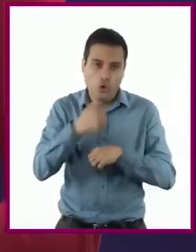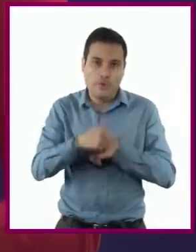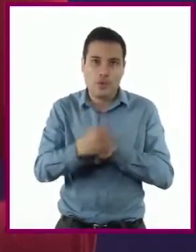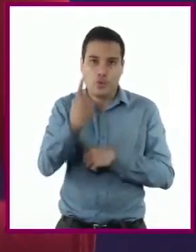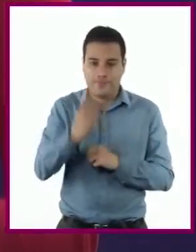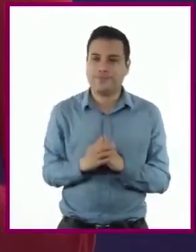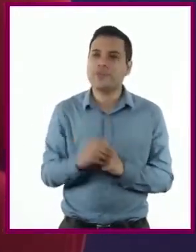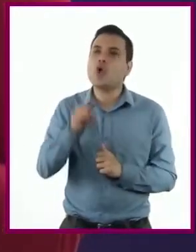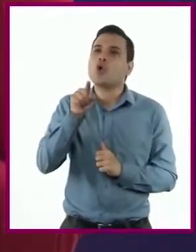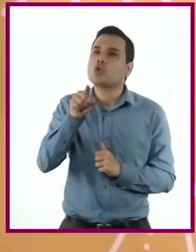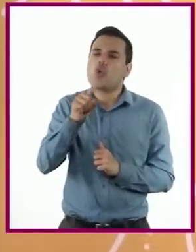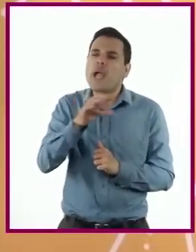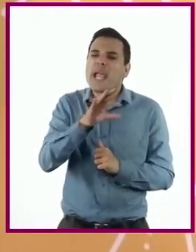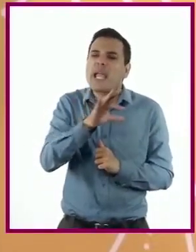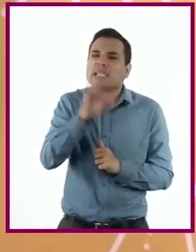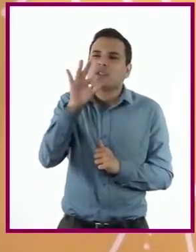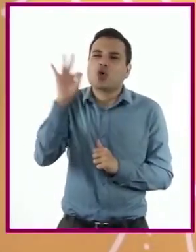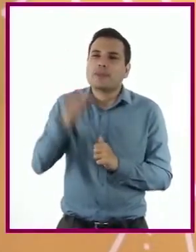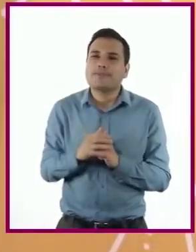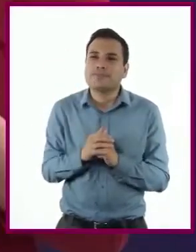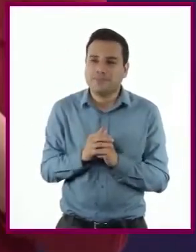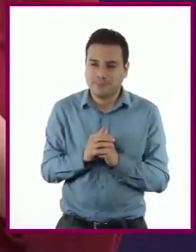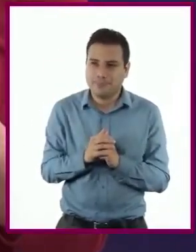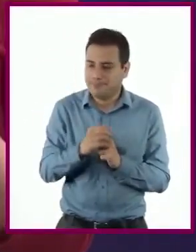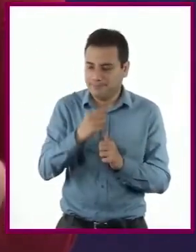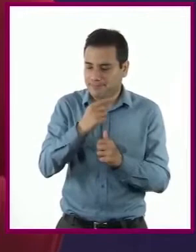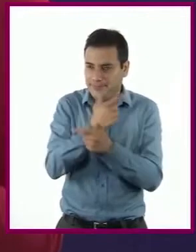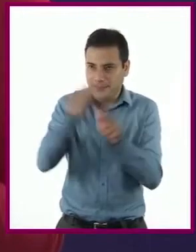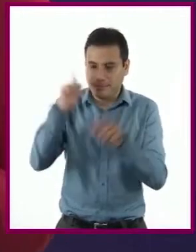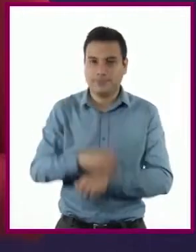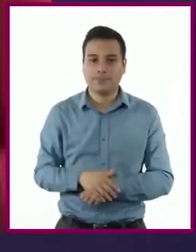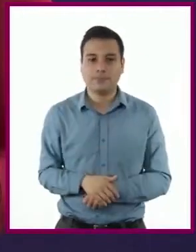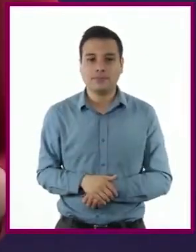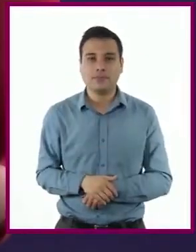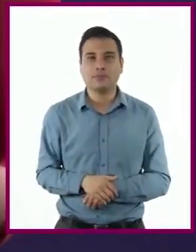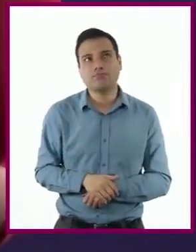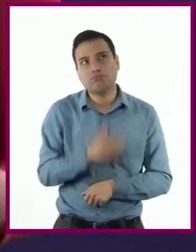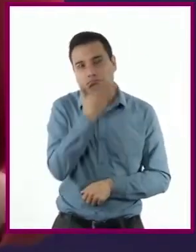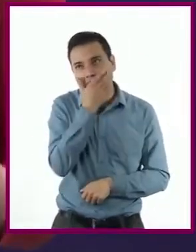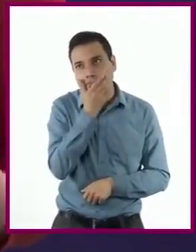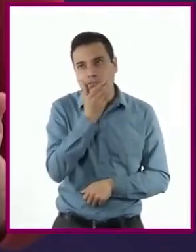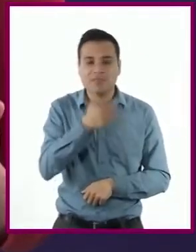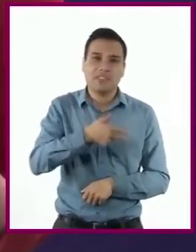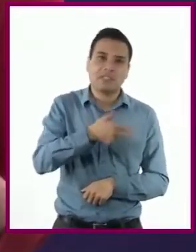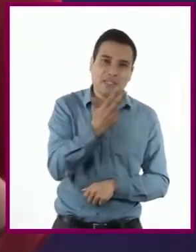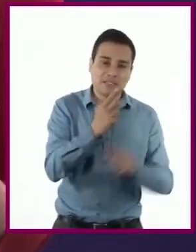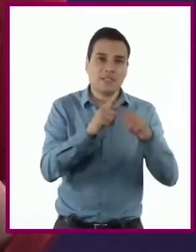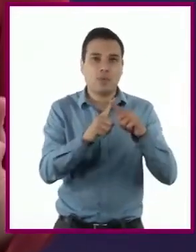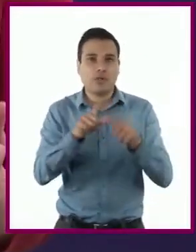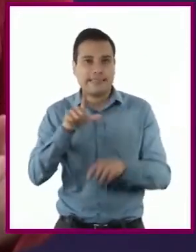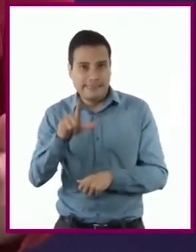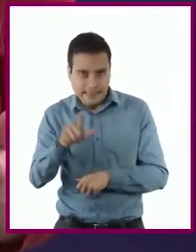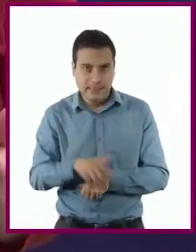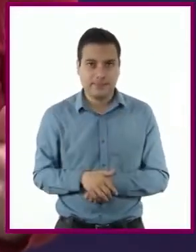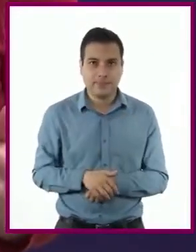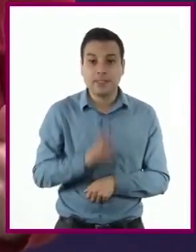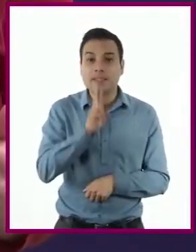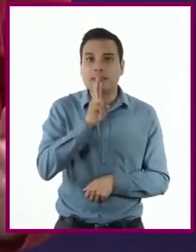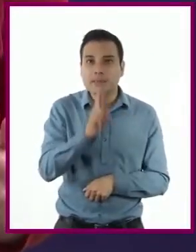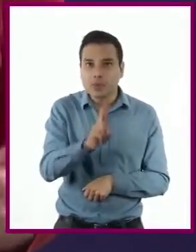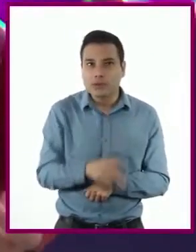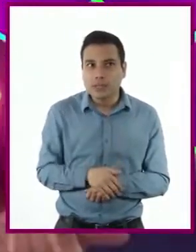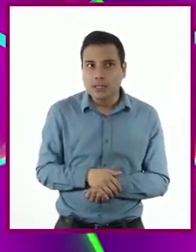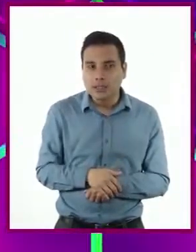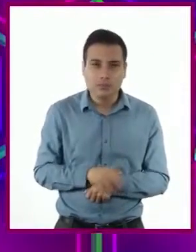números primos cualesquiera y multiplícalos. Si multiplican 13 por 17, el resultado